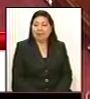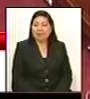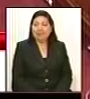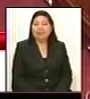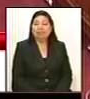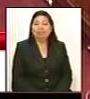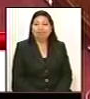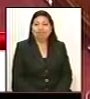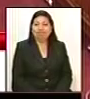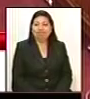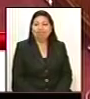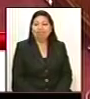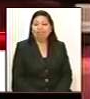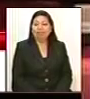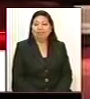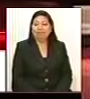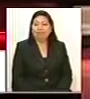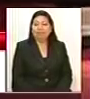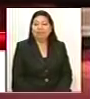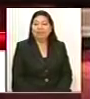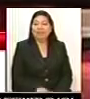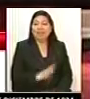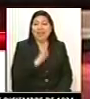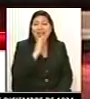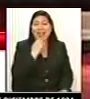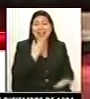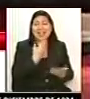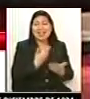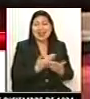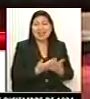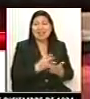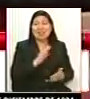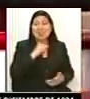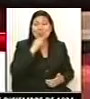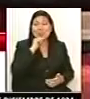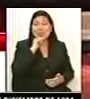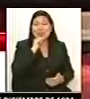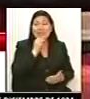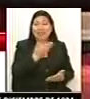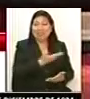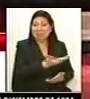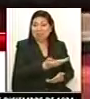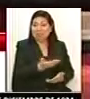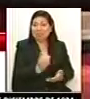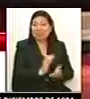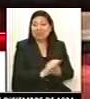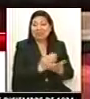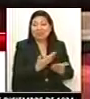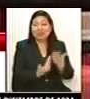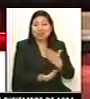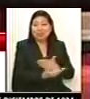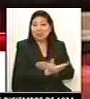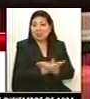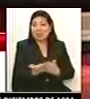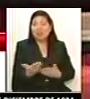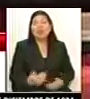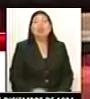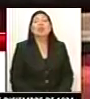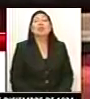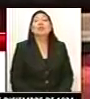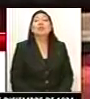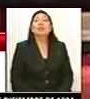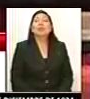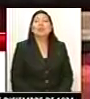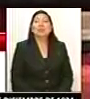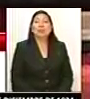Muchas gracias, presidente. Sumas Puncha Ullapallayki Chikpaje, congresistas Masikuna. Buenos días con todos.